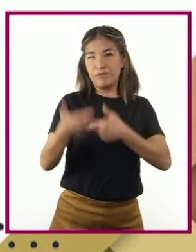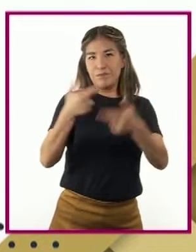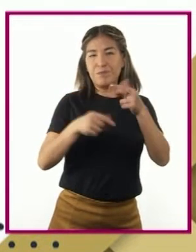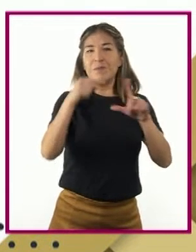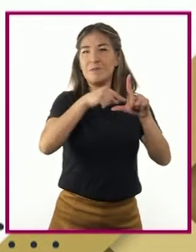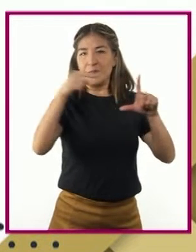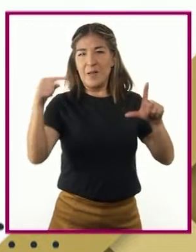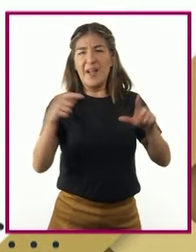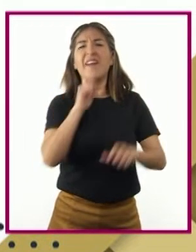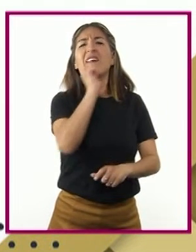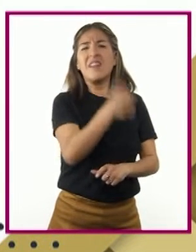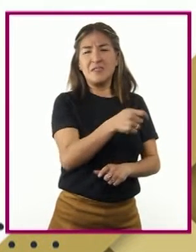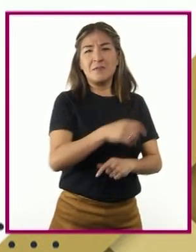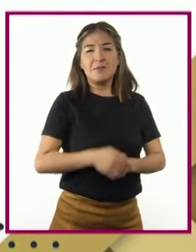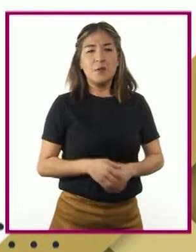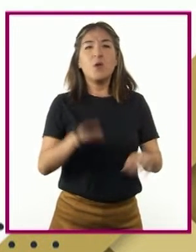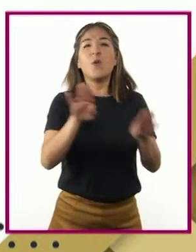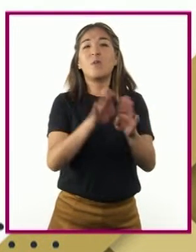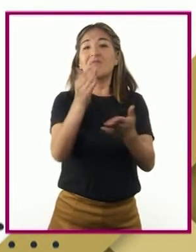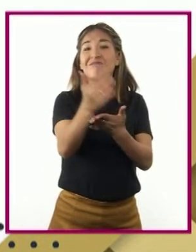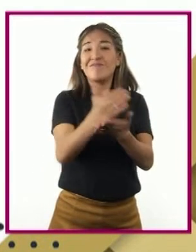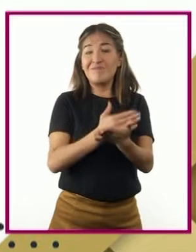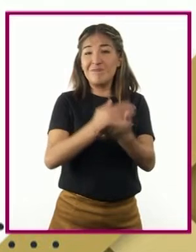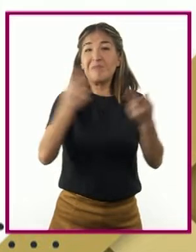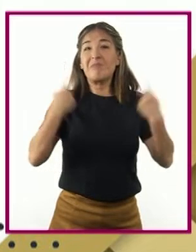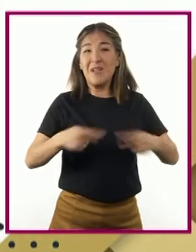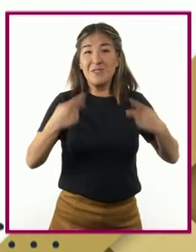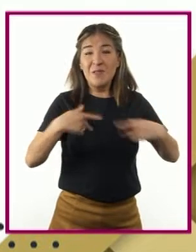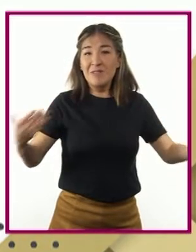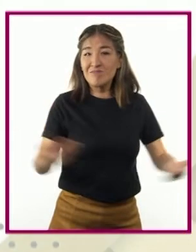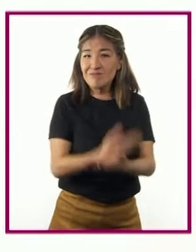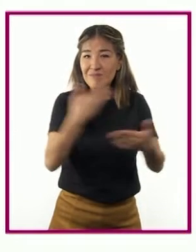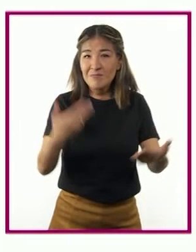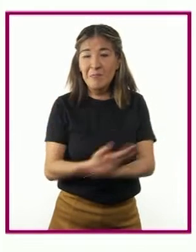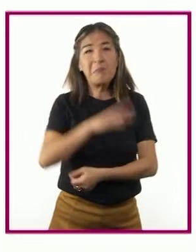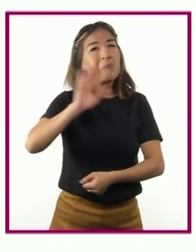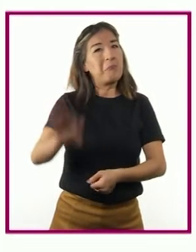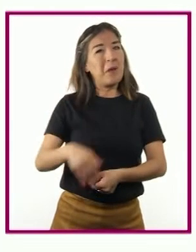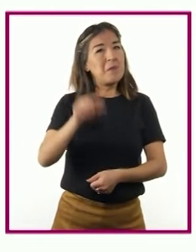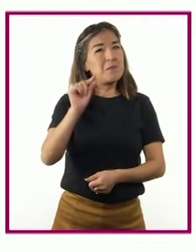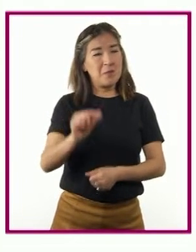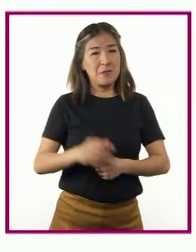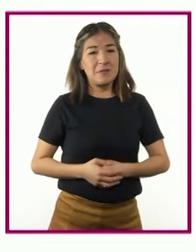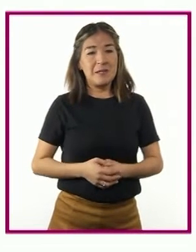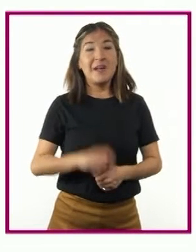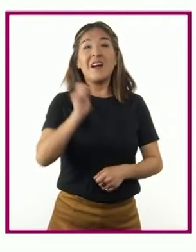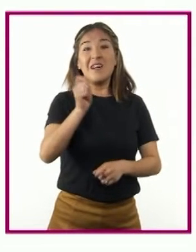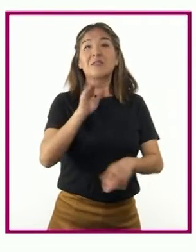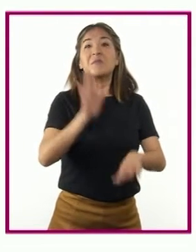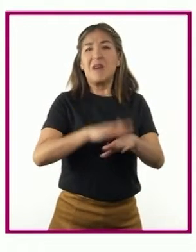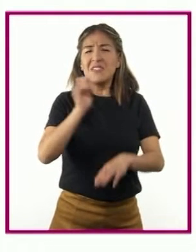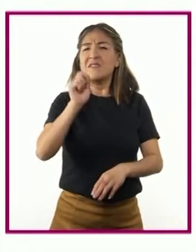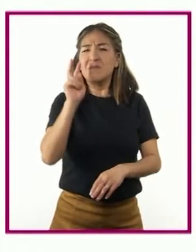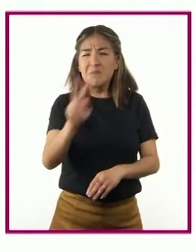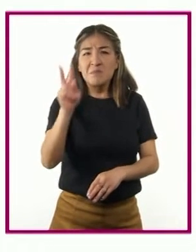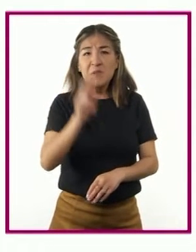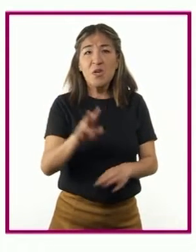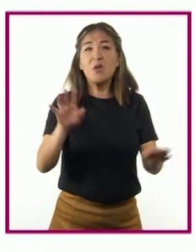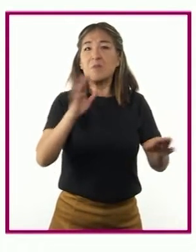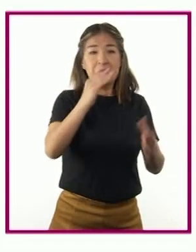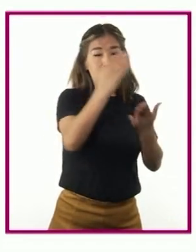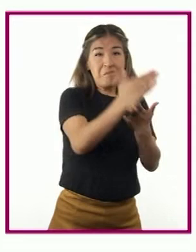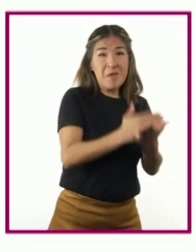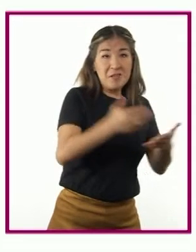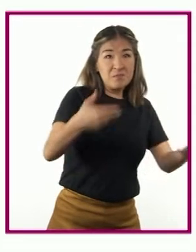la cual señala un bajo número de nacimientos y defunciones, De hecho, cada vez se registran menos